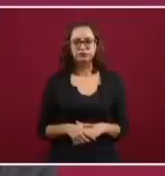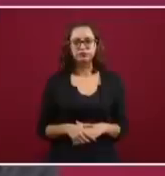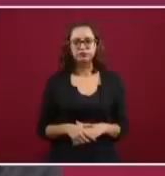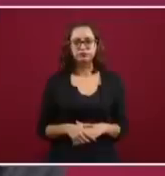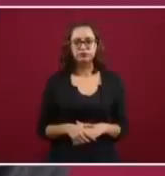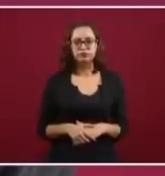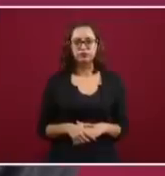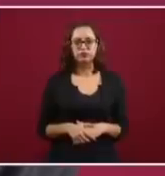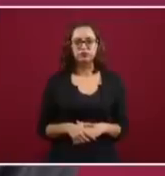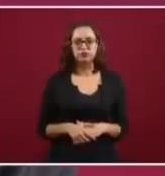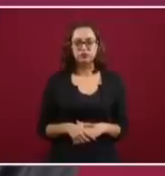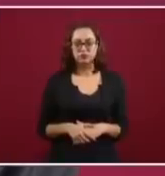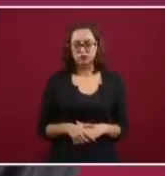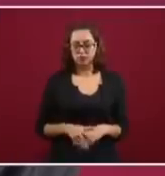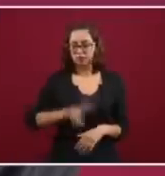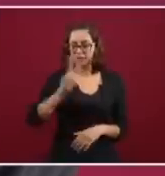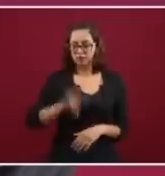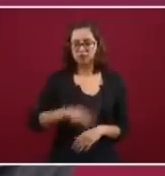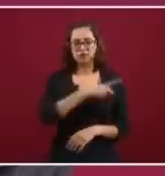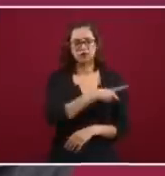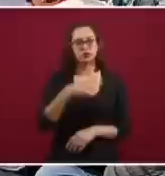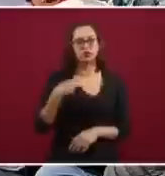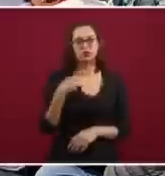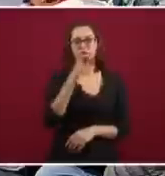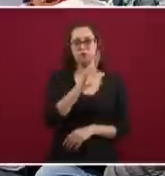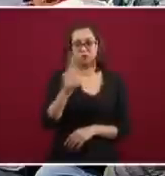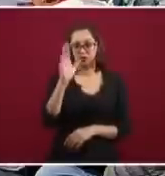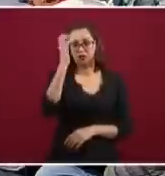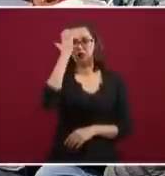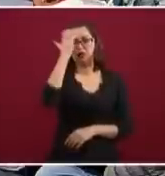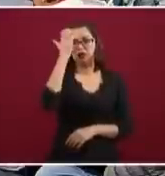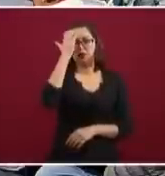lo tengo que reconocer.